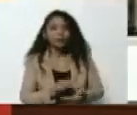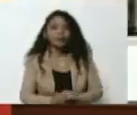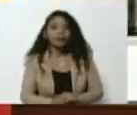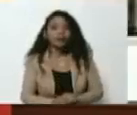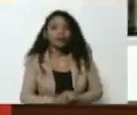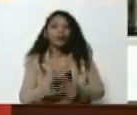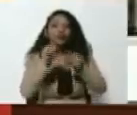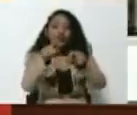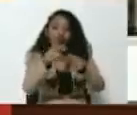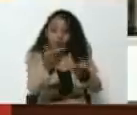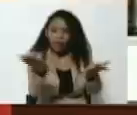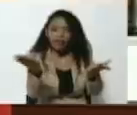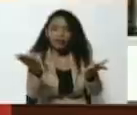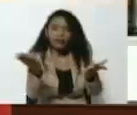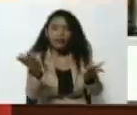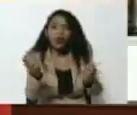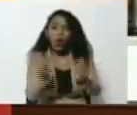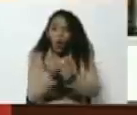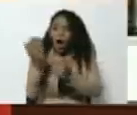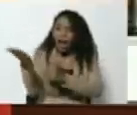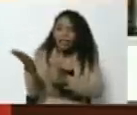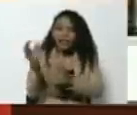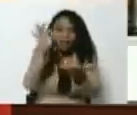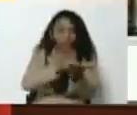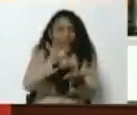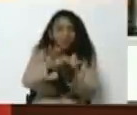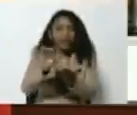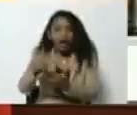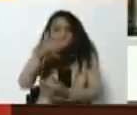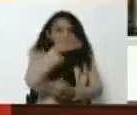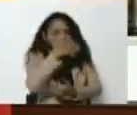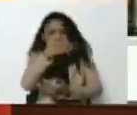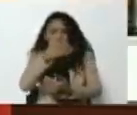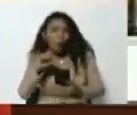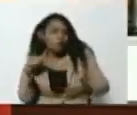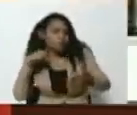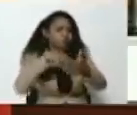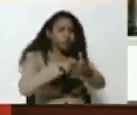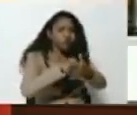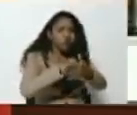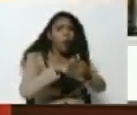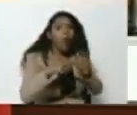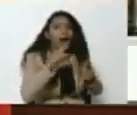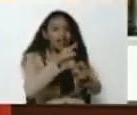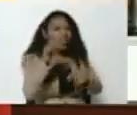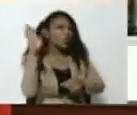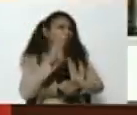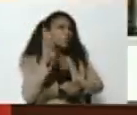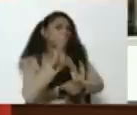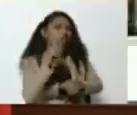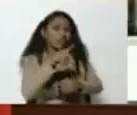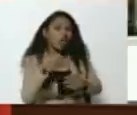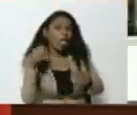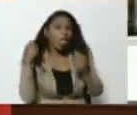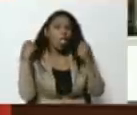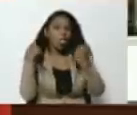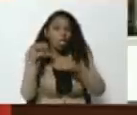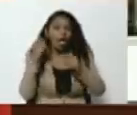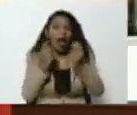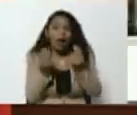díganme ustedes si con esas tácticas terroristas, golpistas, con esa campaña sucia, con ese sabotaje de la